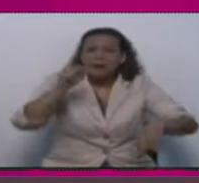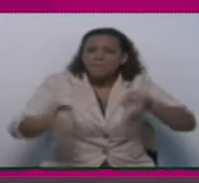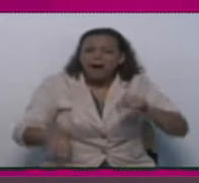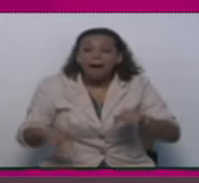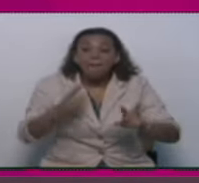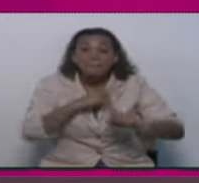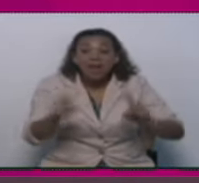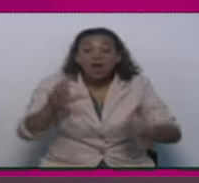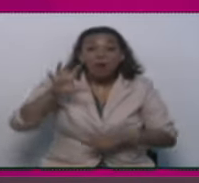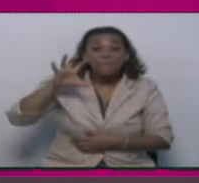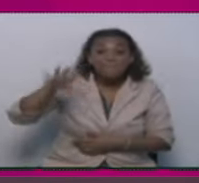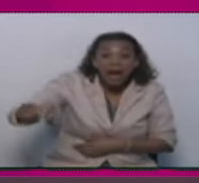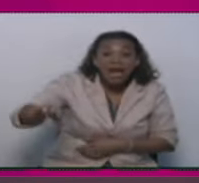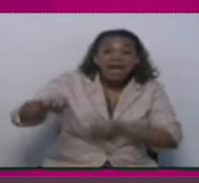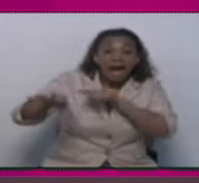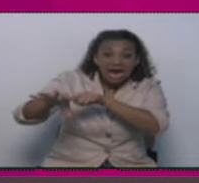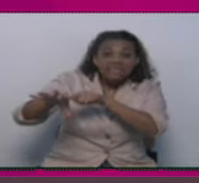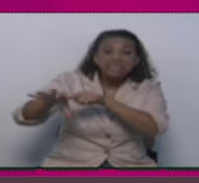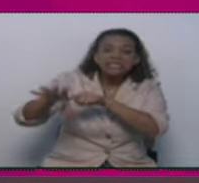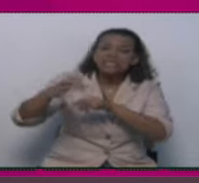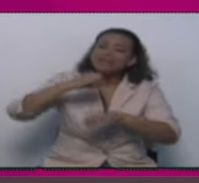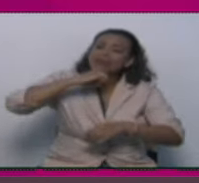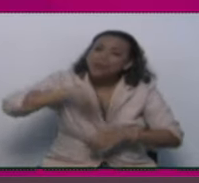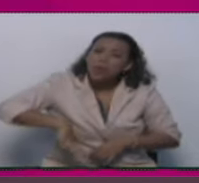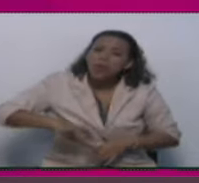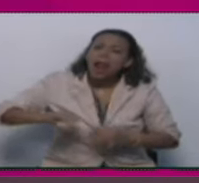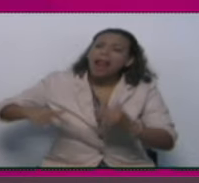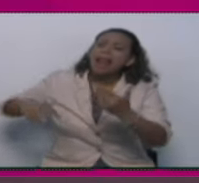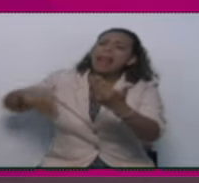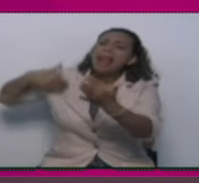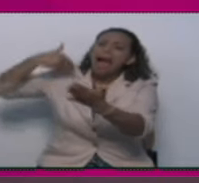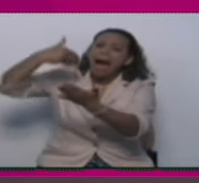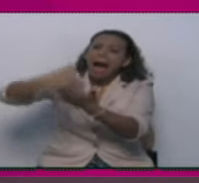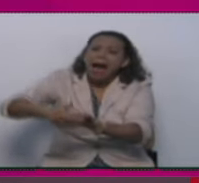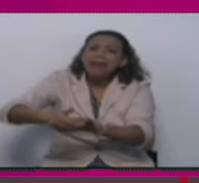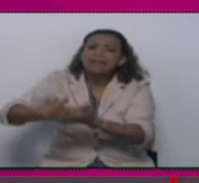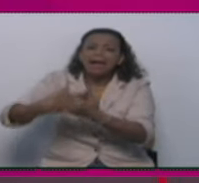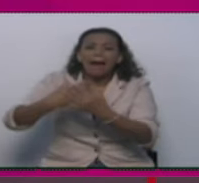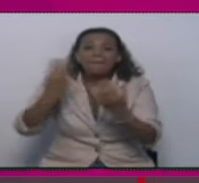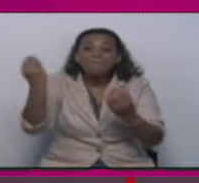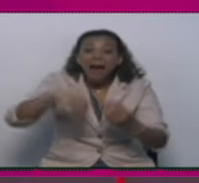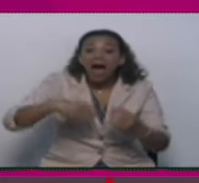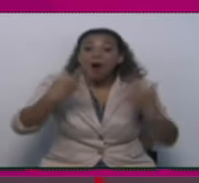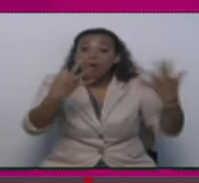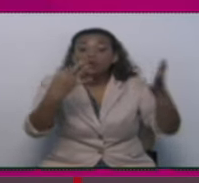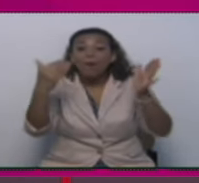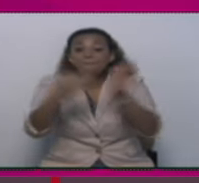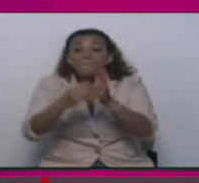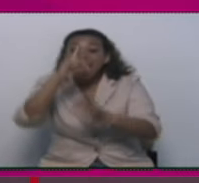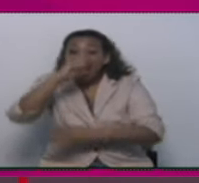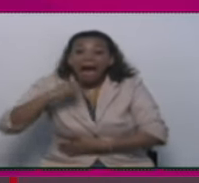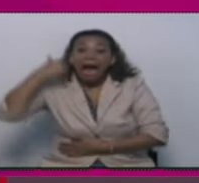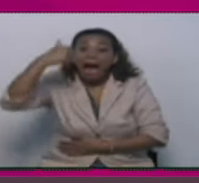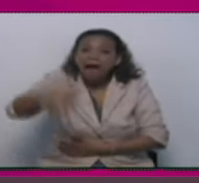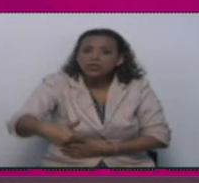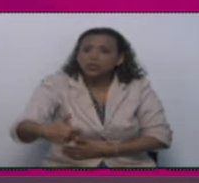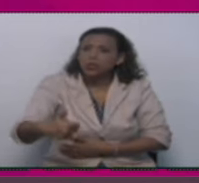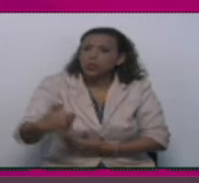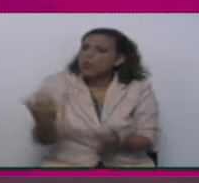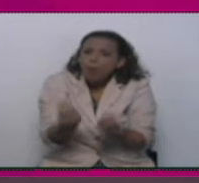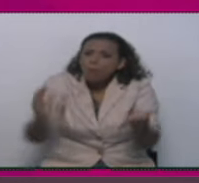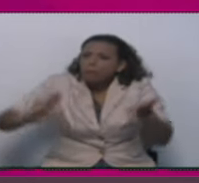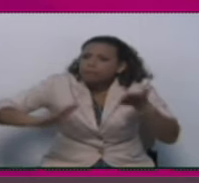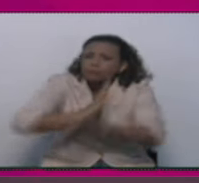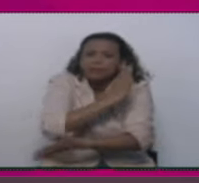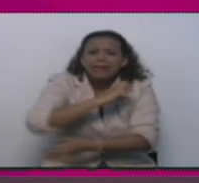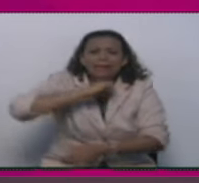este país que tiene esta historia larga de más que 8000 años, no pueden eliminar la